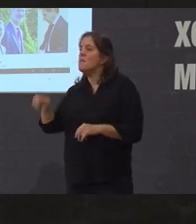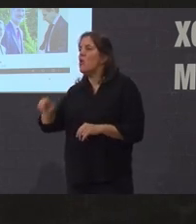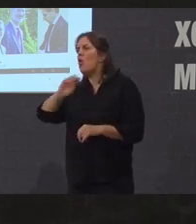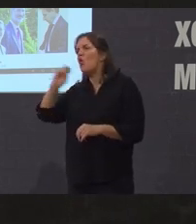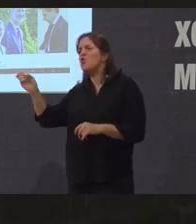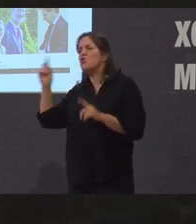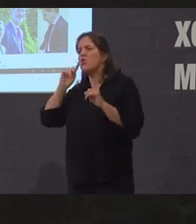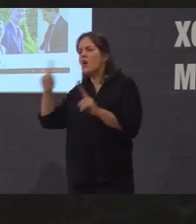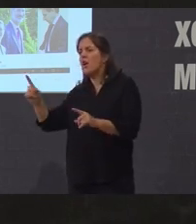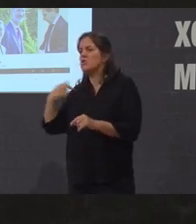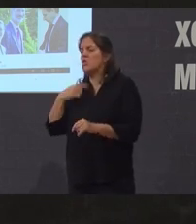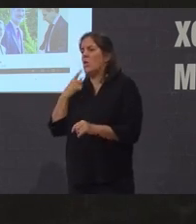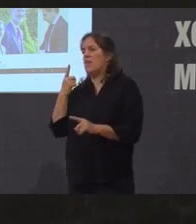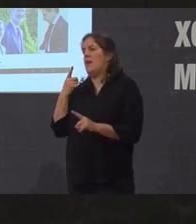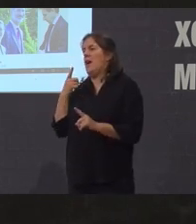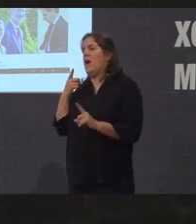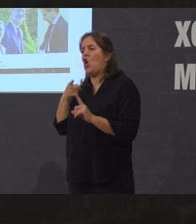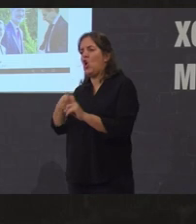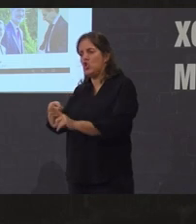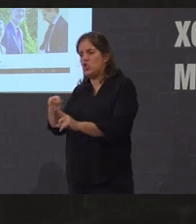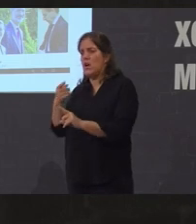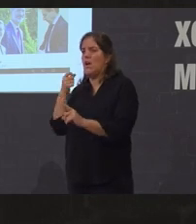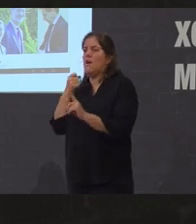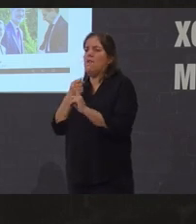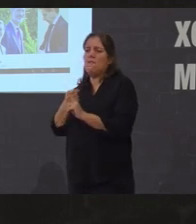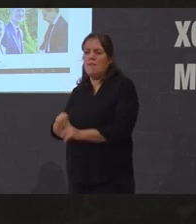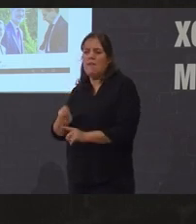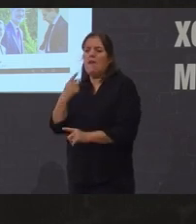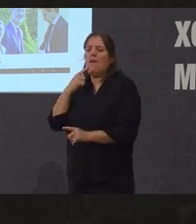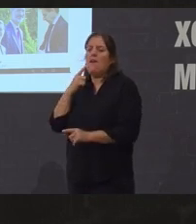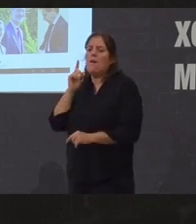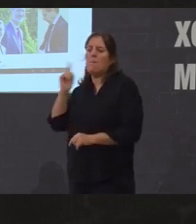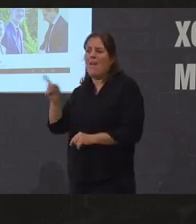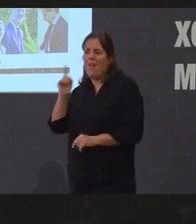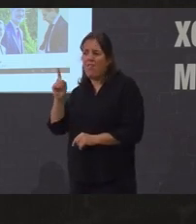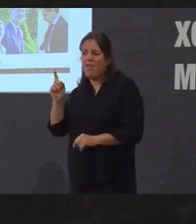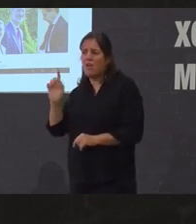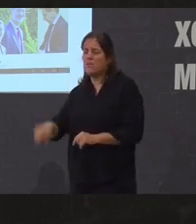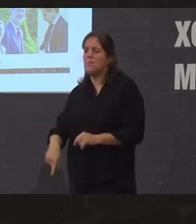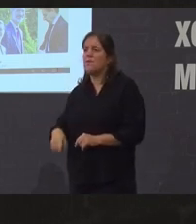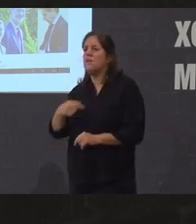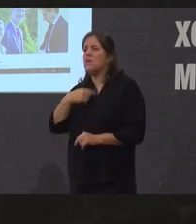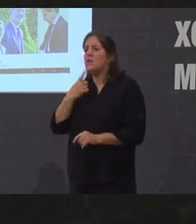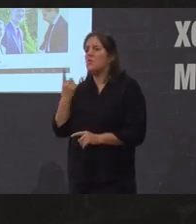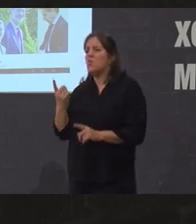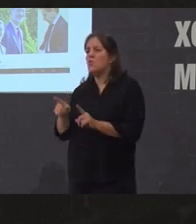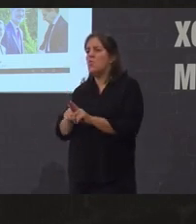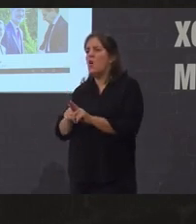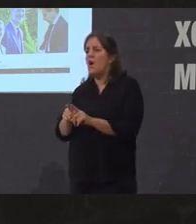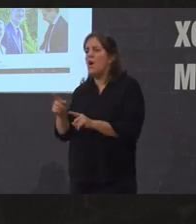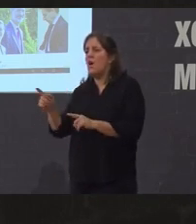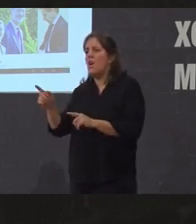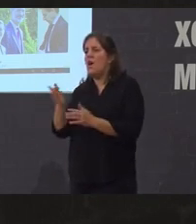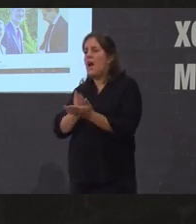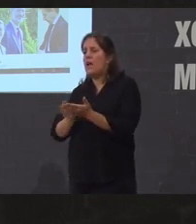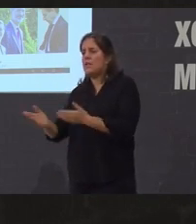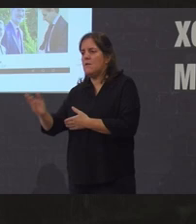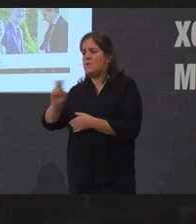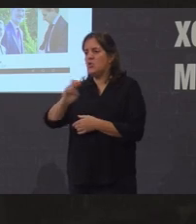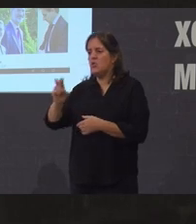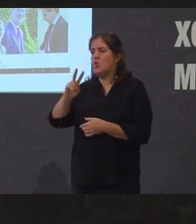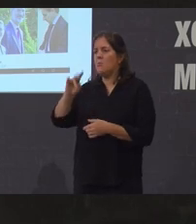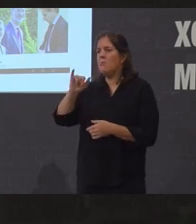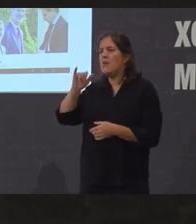de acosar, amenazar e incluso por encargo del, a través de